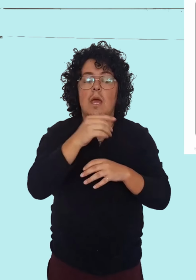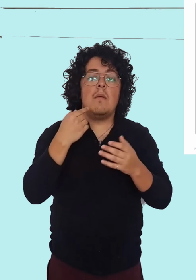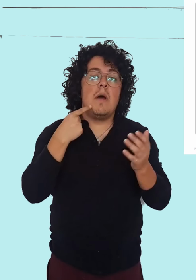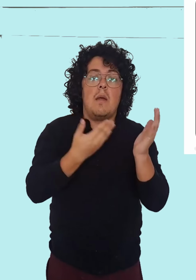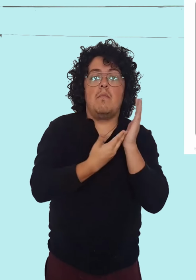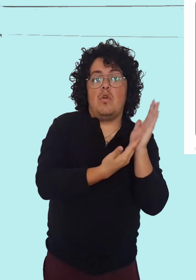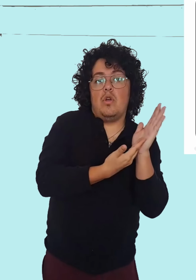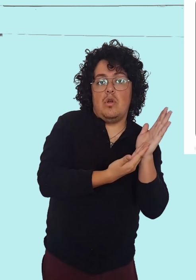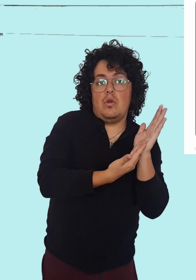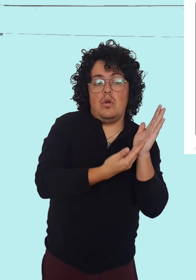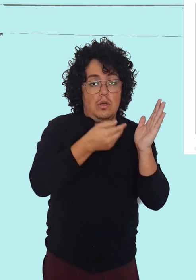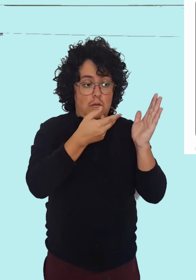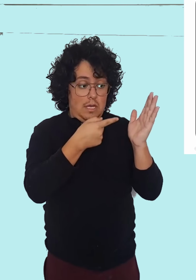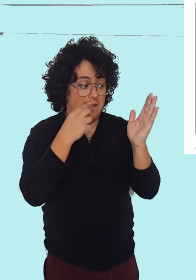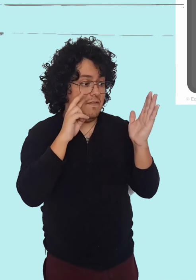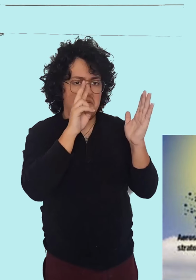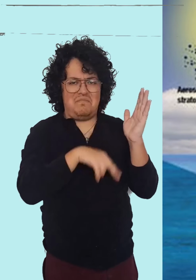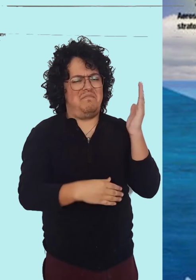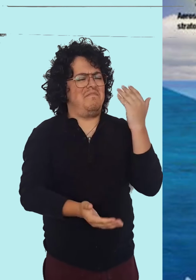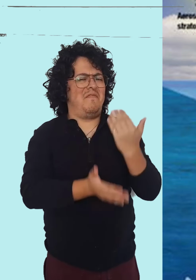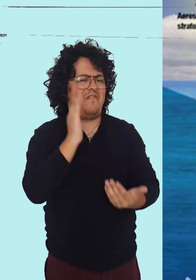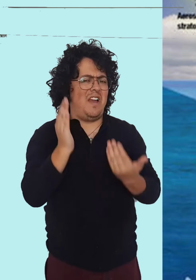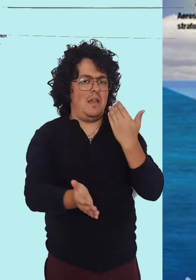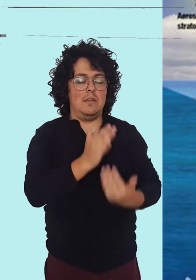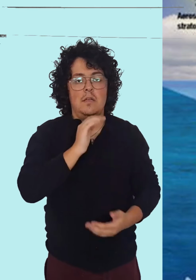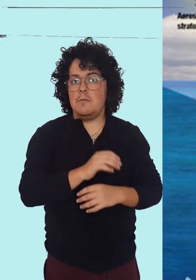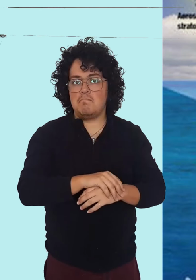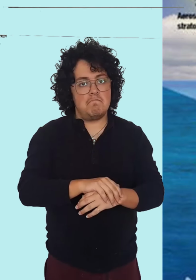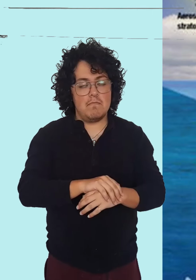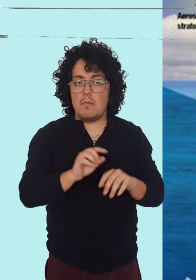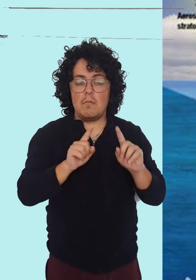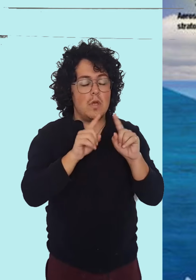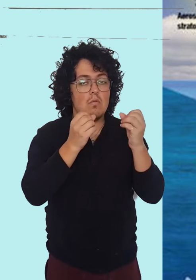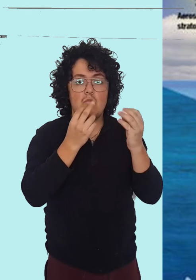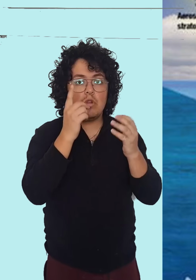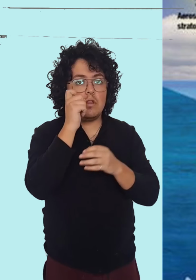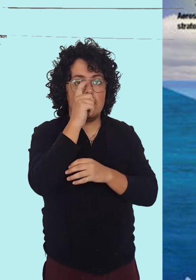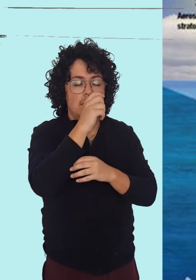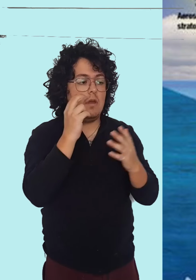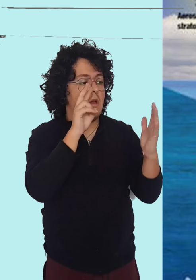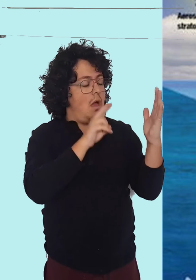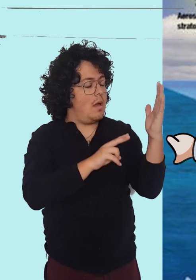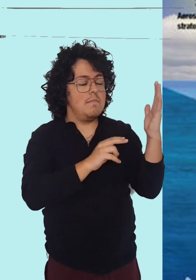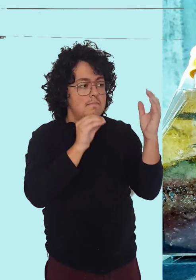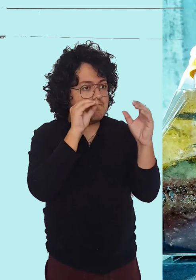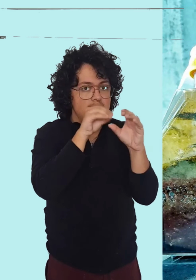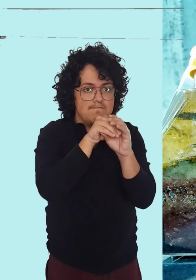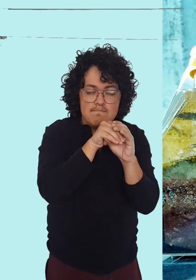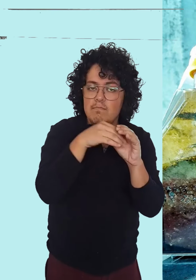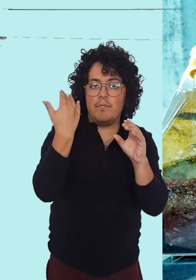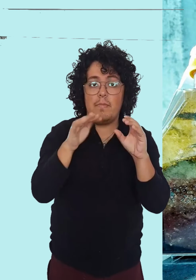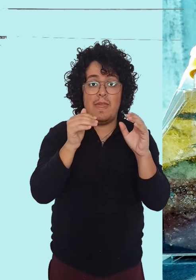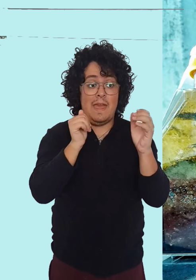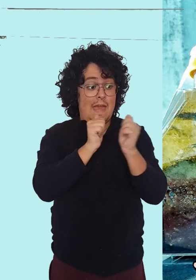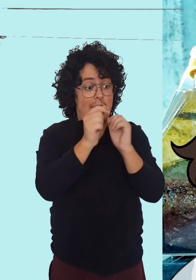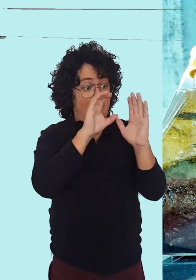el nitrógeno y el azufre, ya que funciona como un microecosistema modelo gracias a su diseño que a primera vista luce simple,